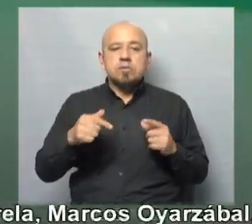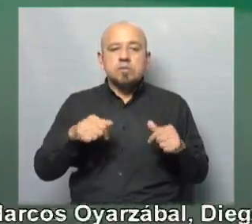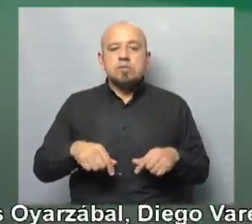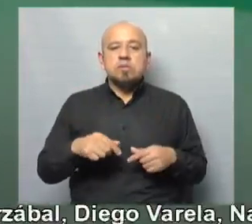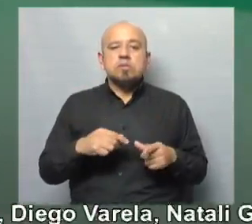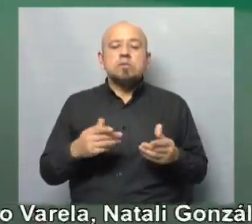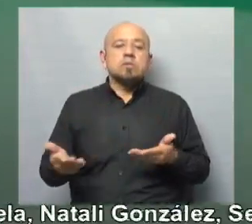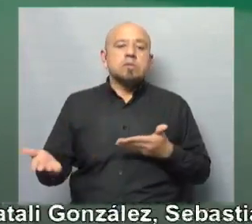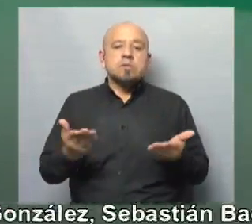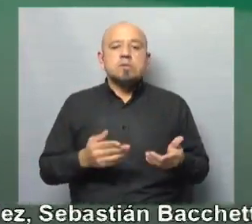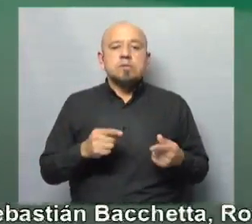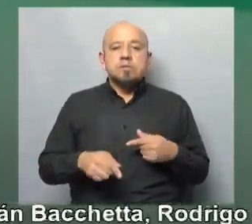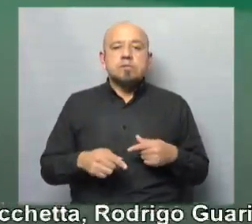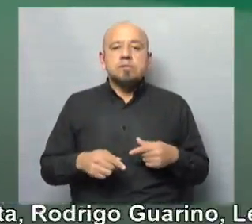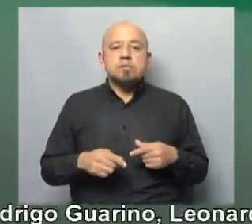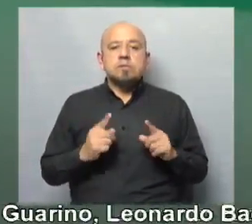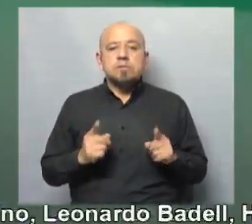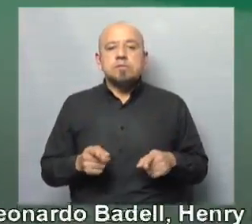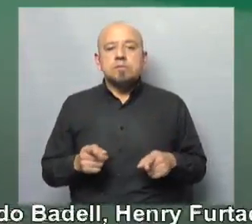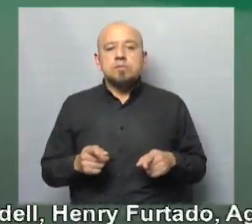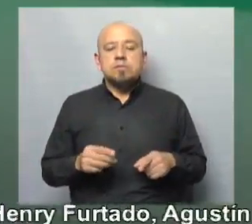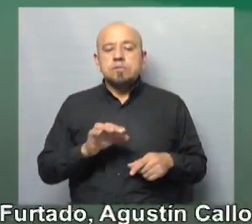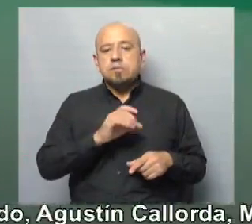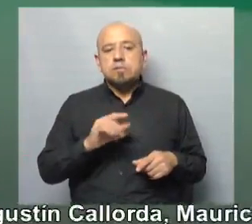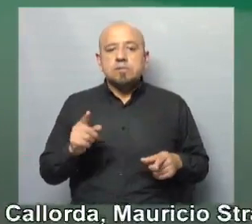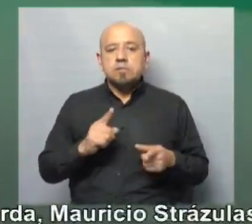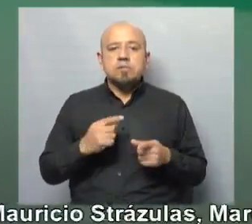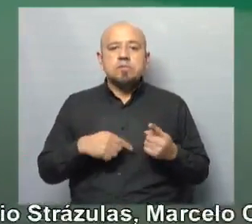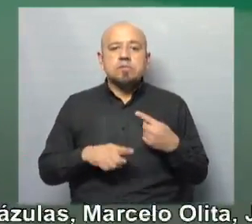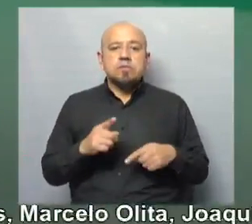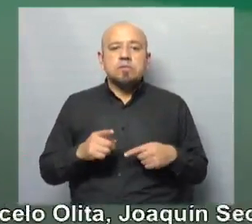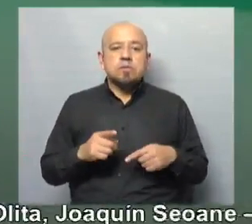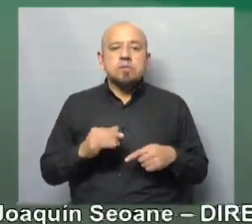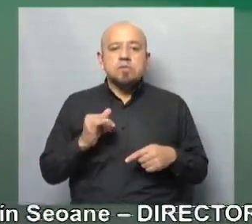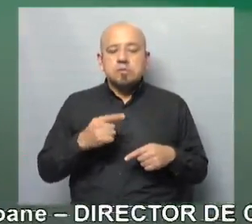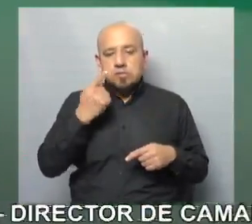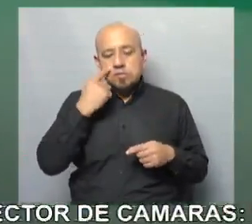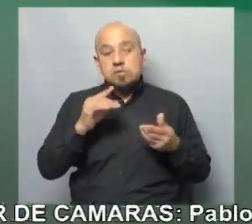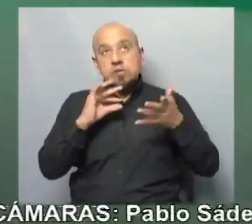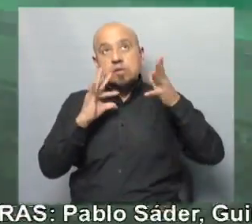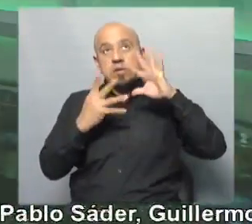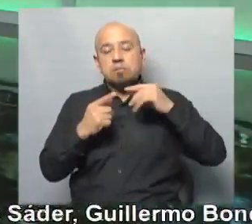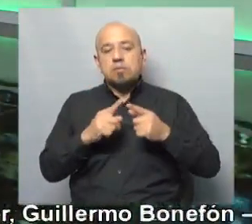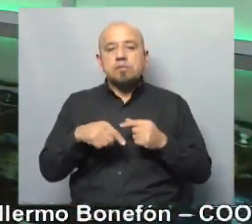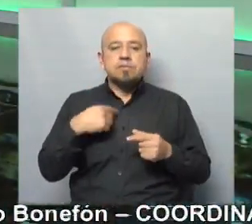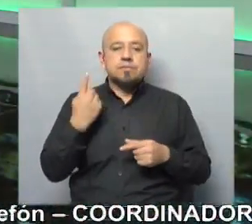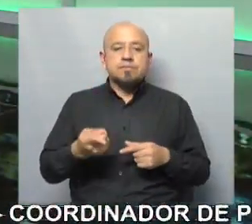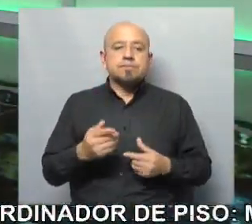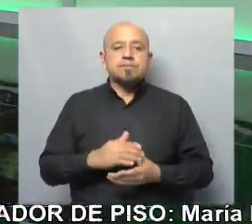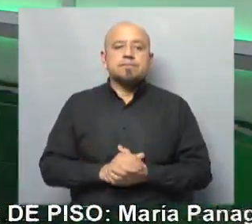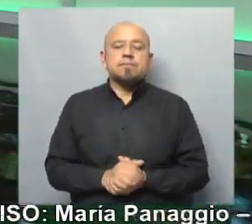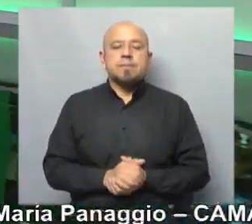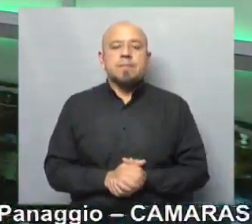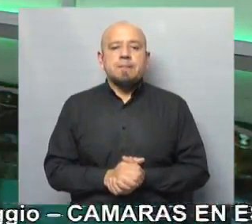así que los invitamos a quedarse y luego también en la letra chica pero ahora sí veamos cómo va a estar el tiempo en los próximos días en la zona metropolitana